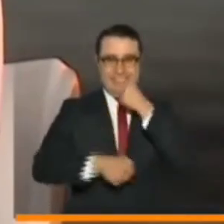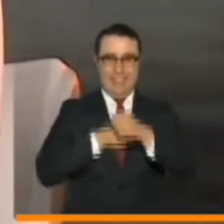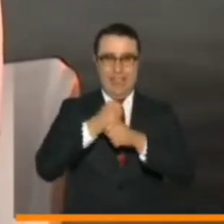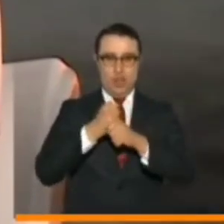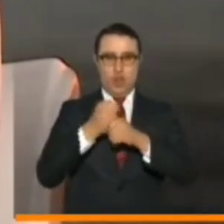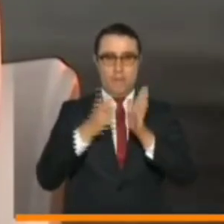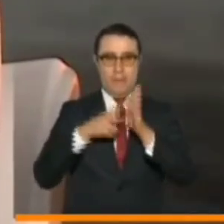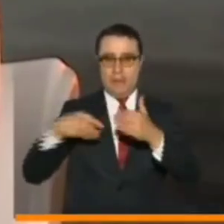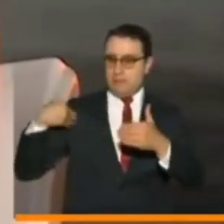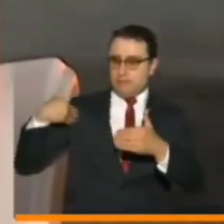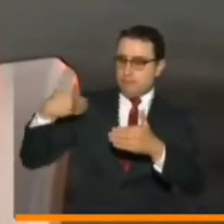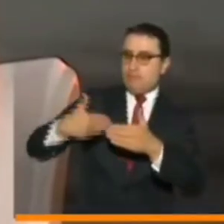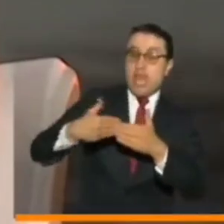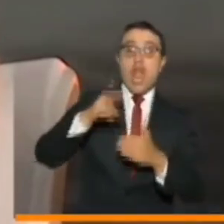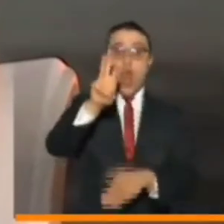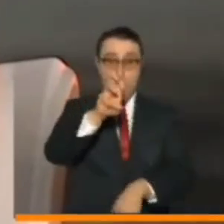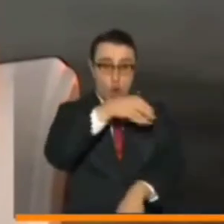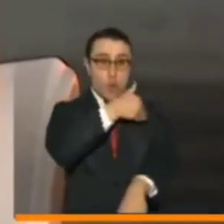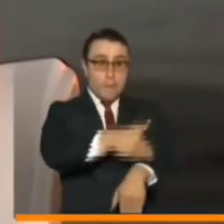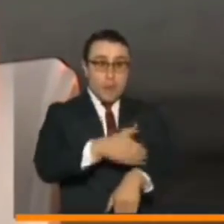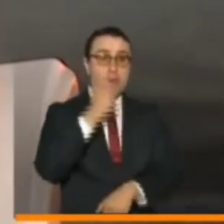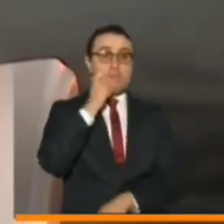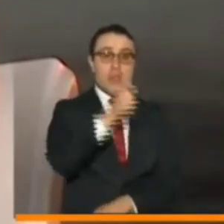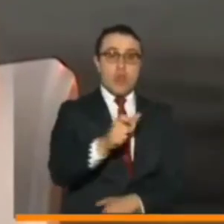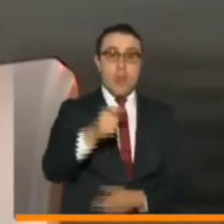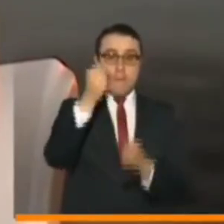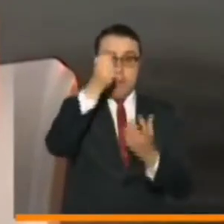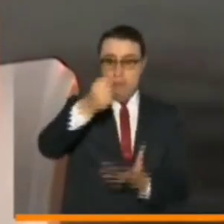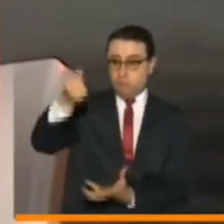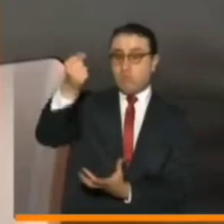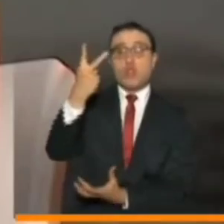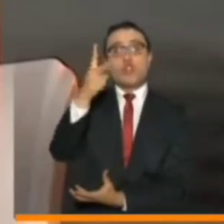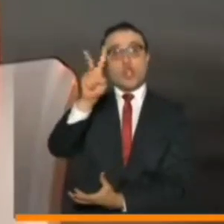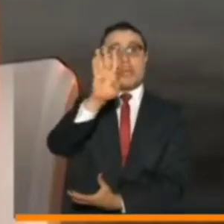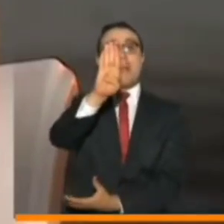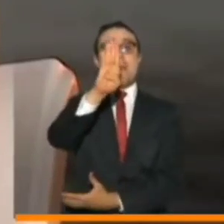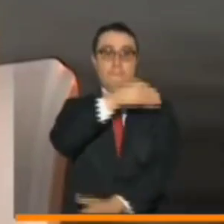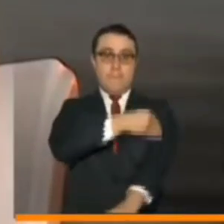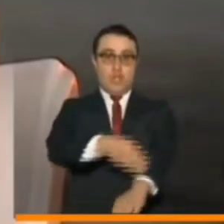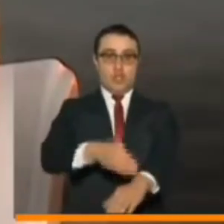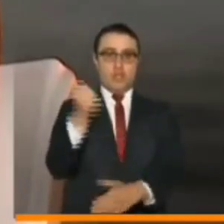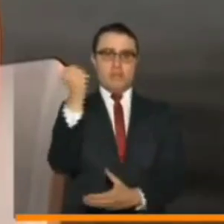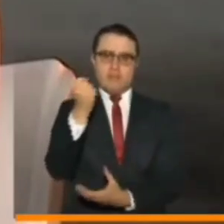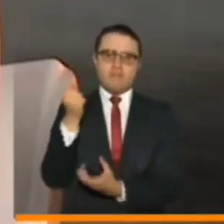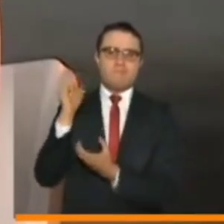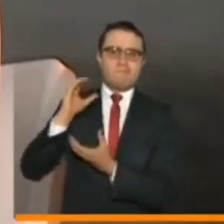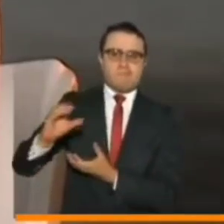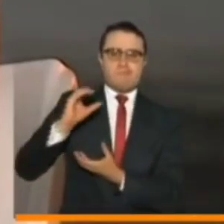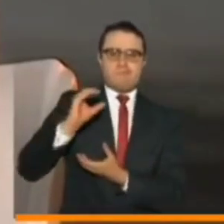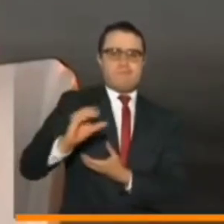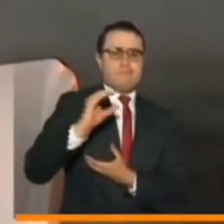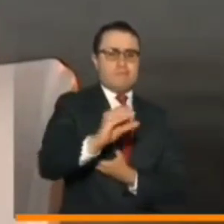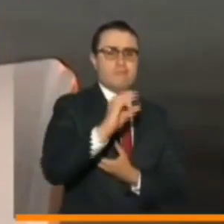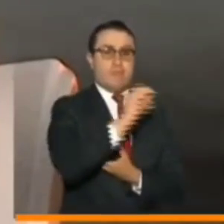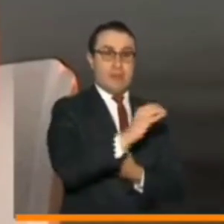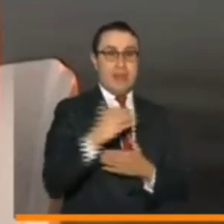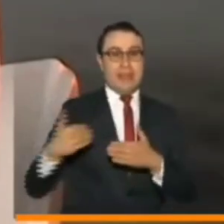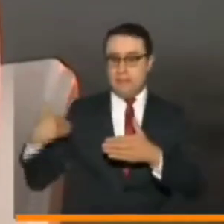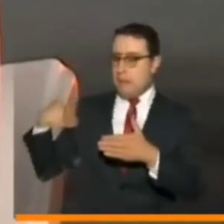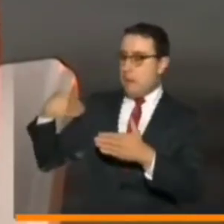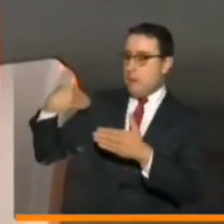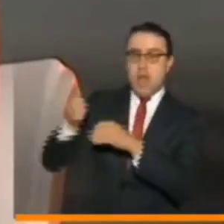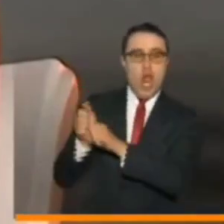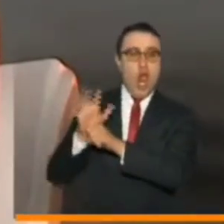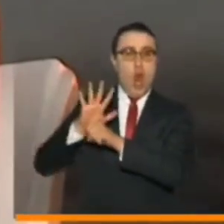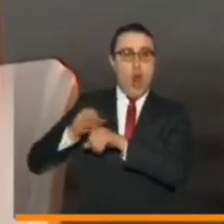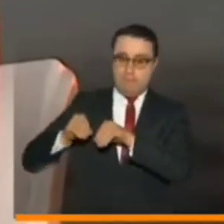de 8 millones de hogares con 12 billones de pesos durante toda la pandemia y los meses